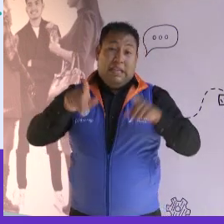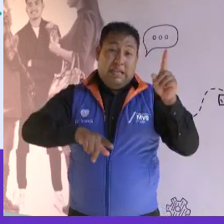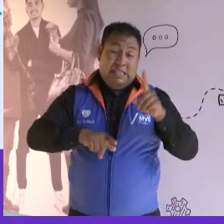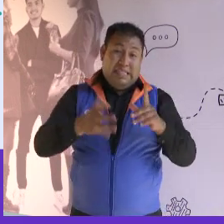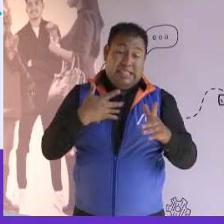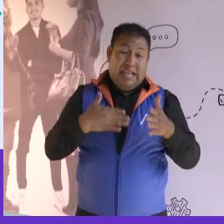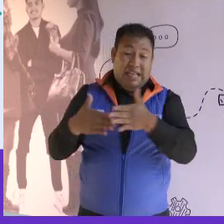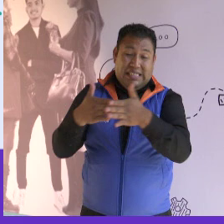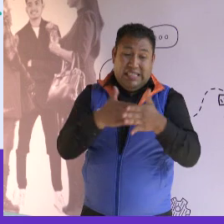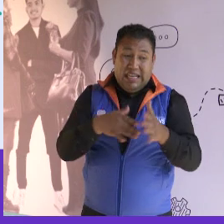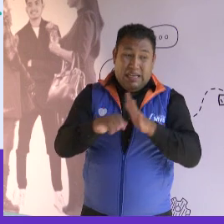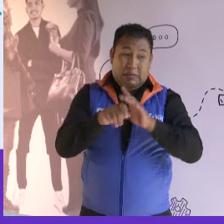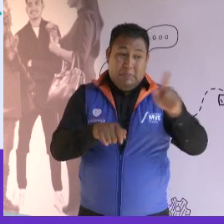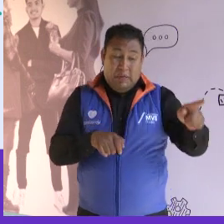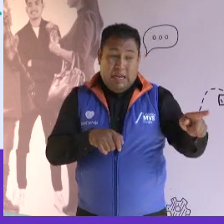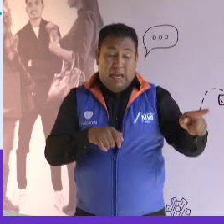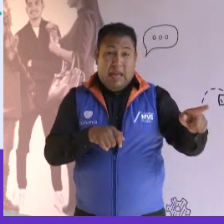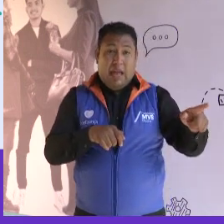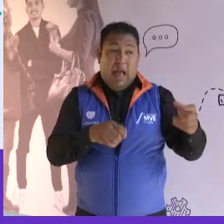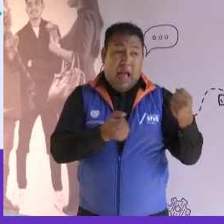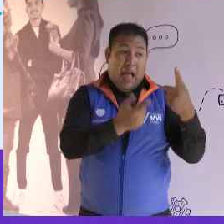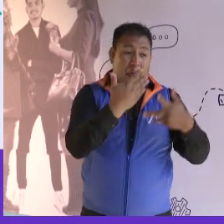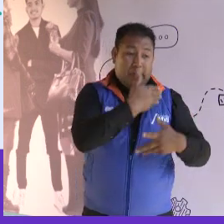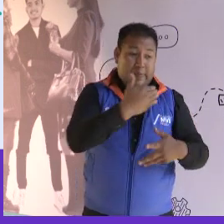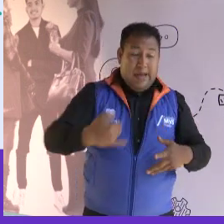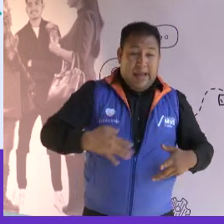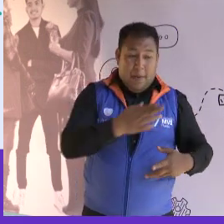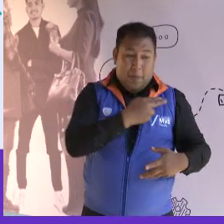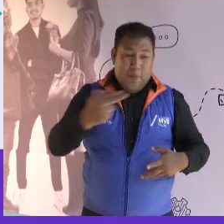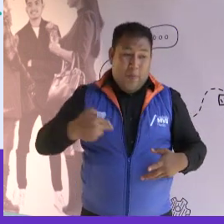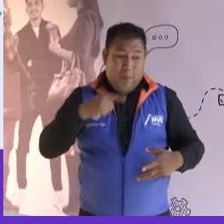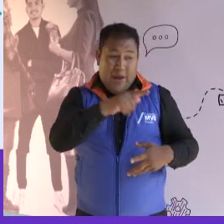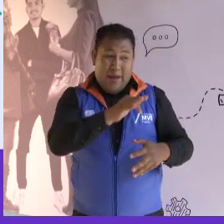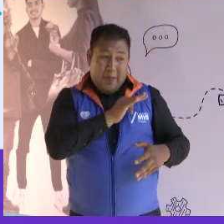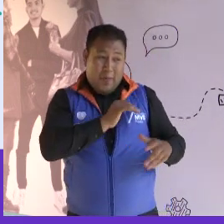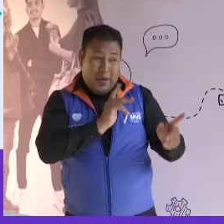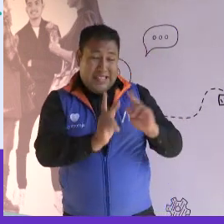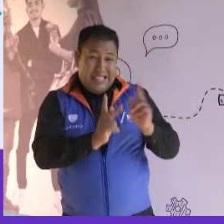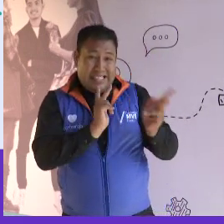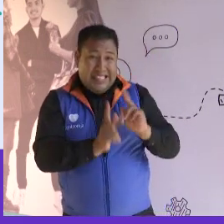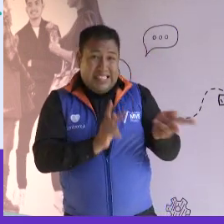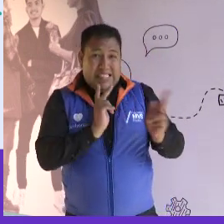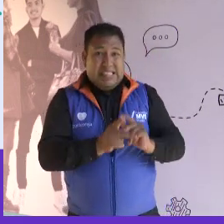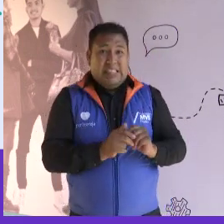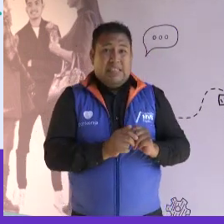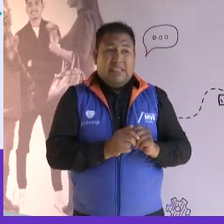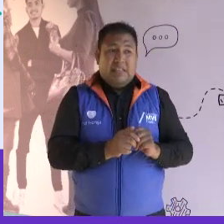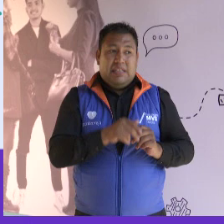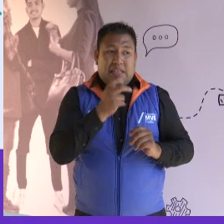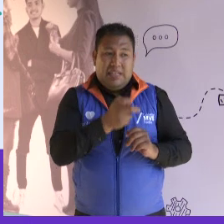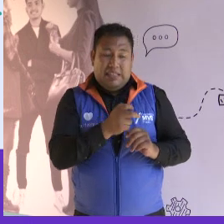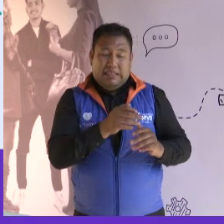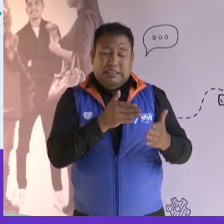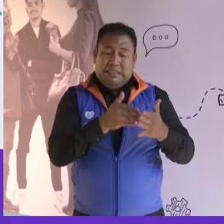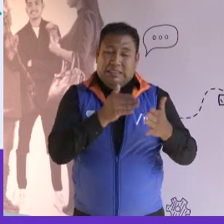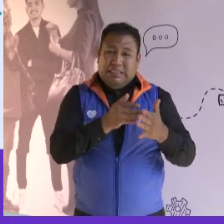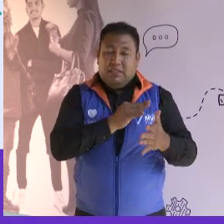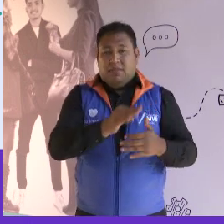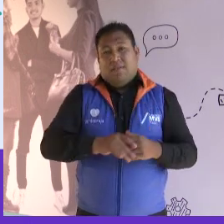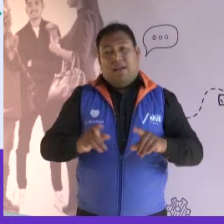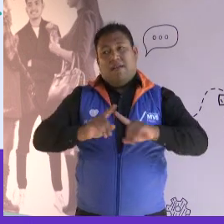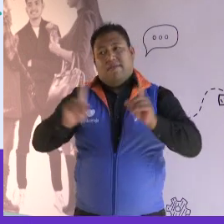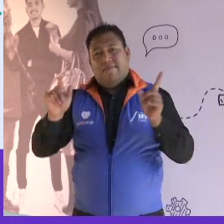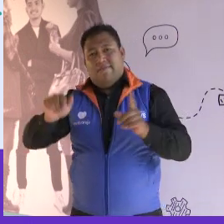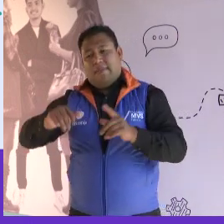municipales, por ejemplo, que con gobierno federal y estatal, ¿no? Ahí como que hay mucha apertura y como que están dispuestos a